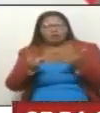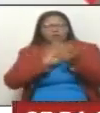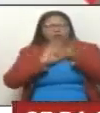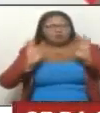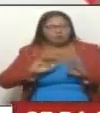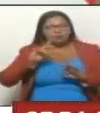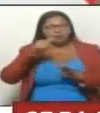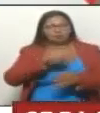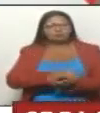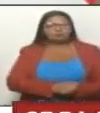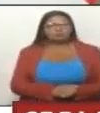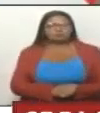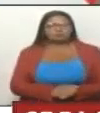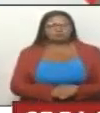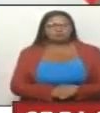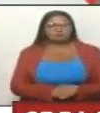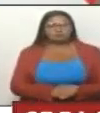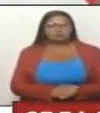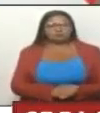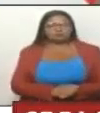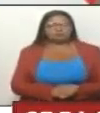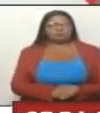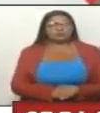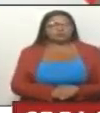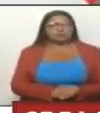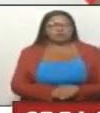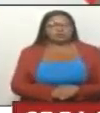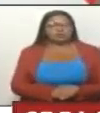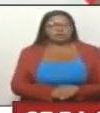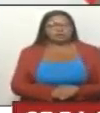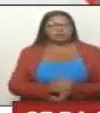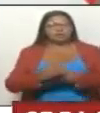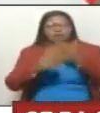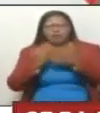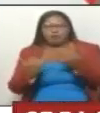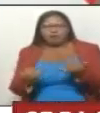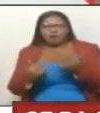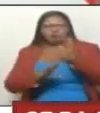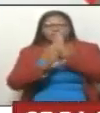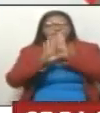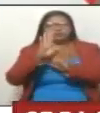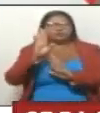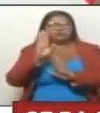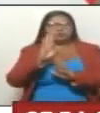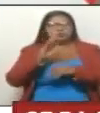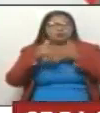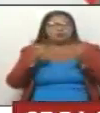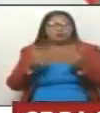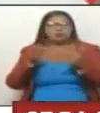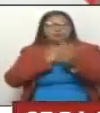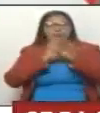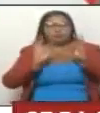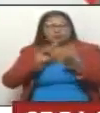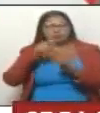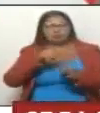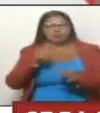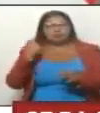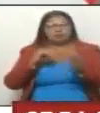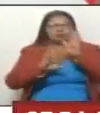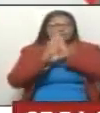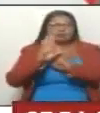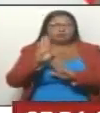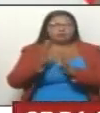ciertamente, y que ella debe desarrollarse mucho más de lo que hasta ahora se ha podido